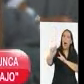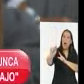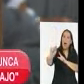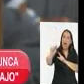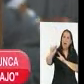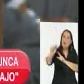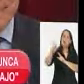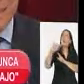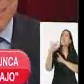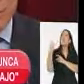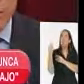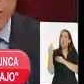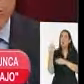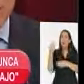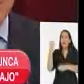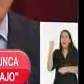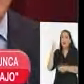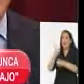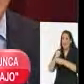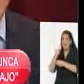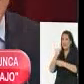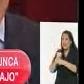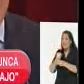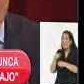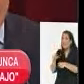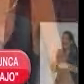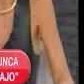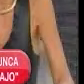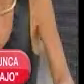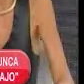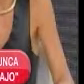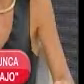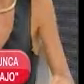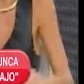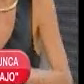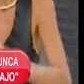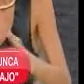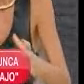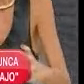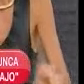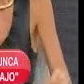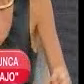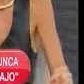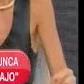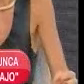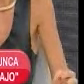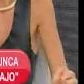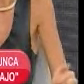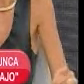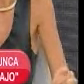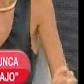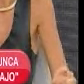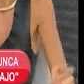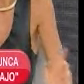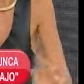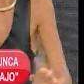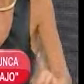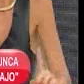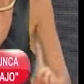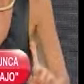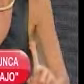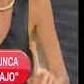luz. Te quiero llevar un poquito al conflicto docente. Ayer fuiste muy crítica con el gobierno de la provincia y cómo se está llevando a cabo la negociación. Y